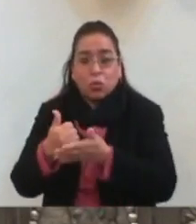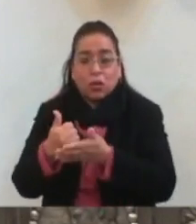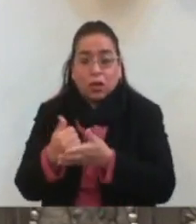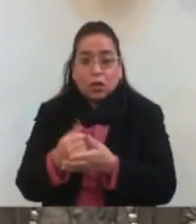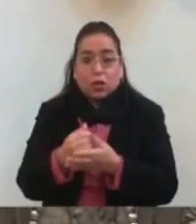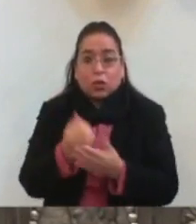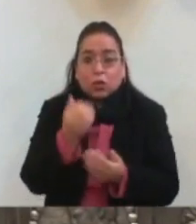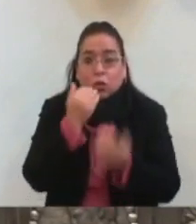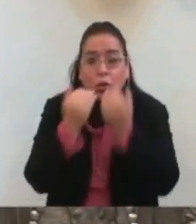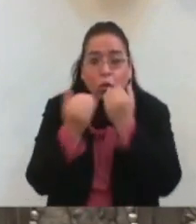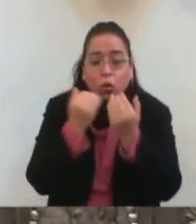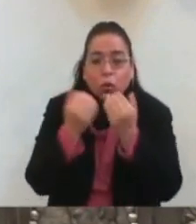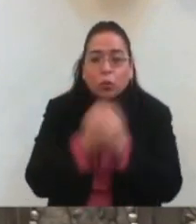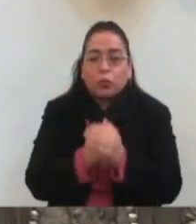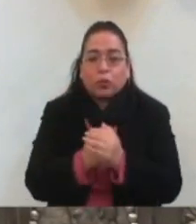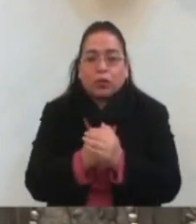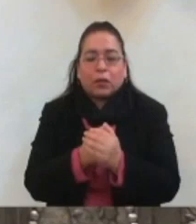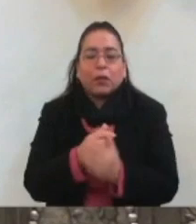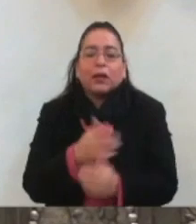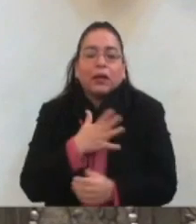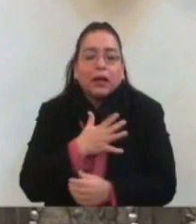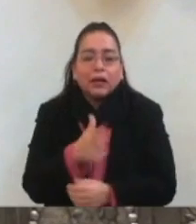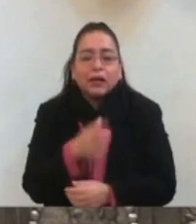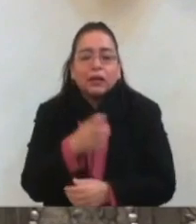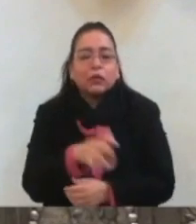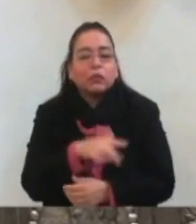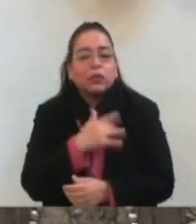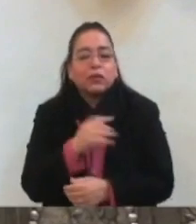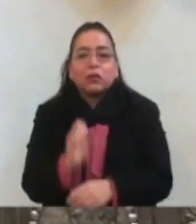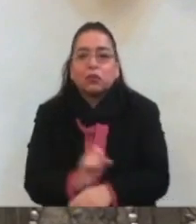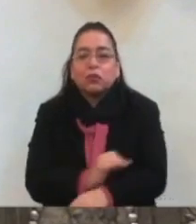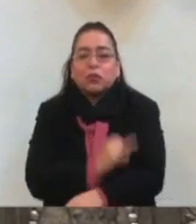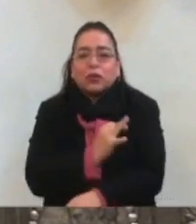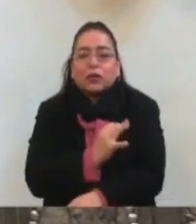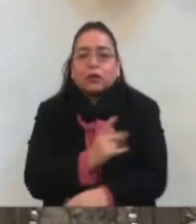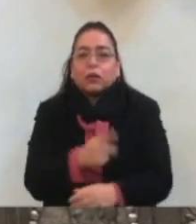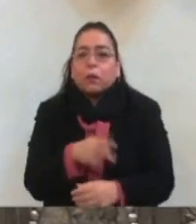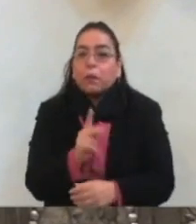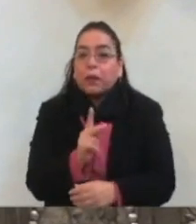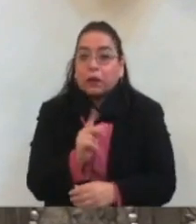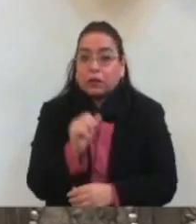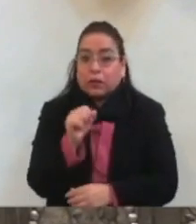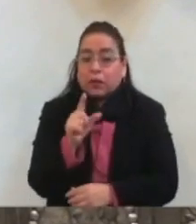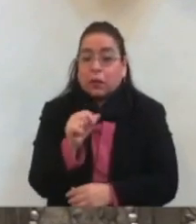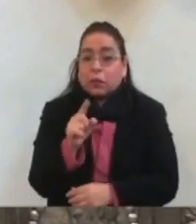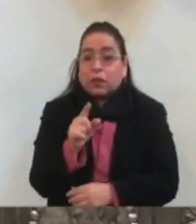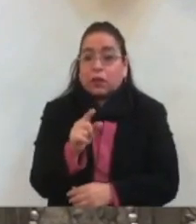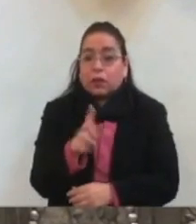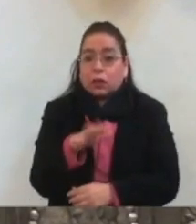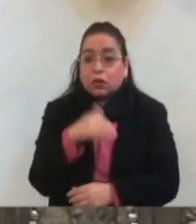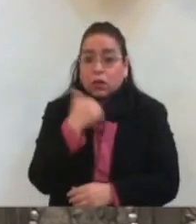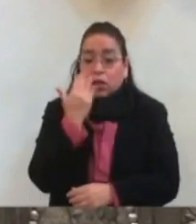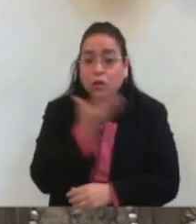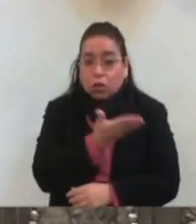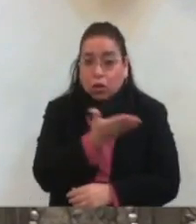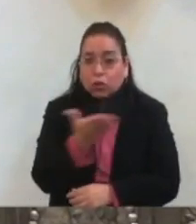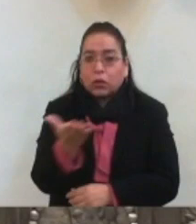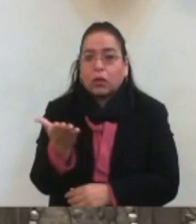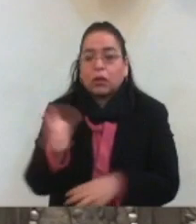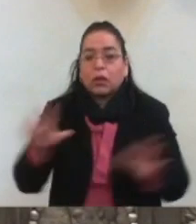sirve que ayuda pero tengo que animarlos a seguir adelante